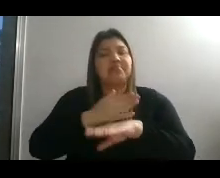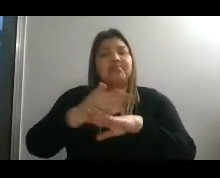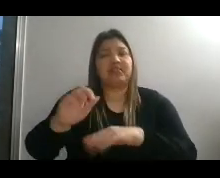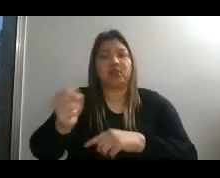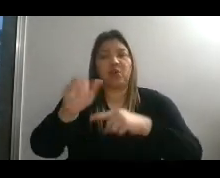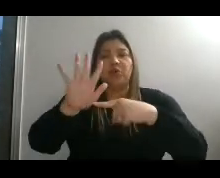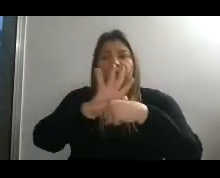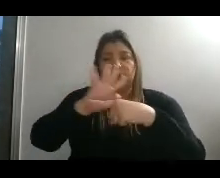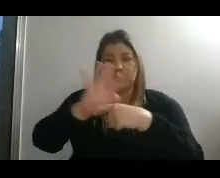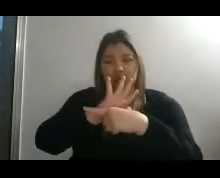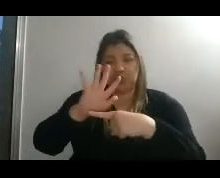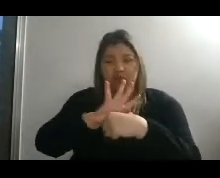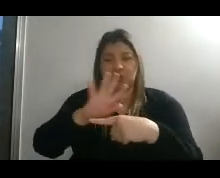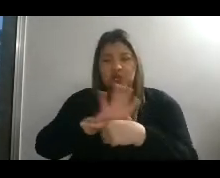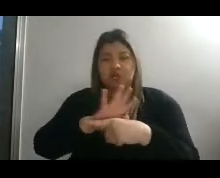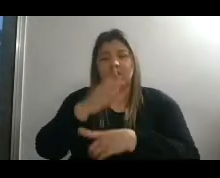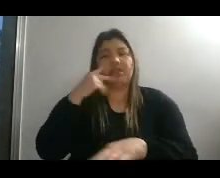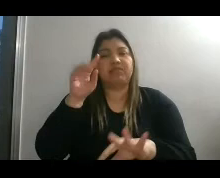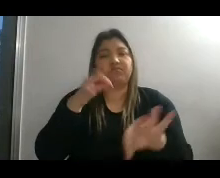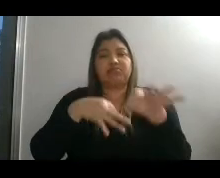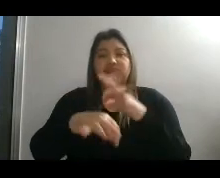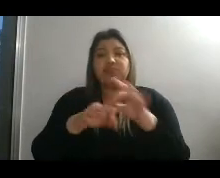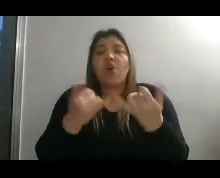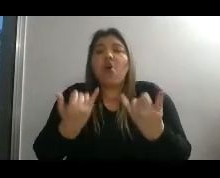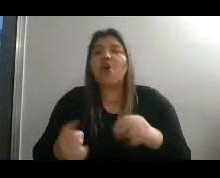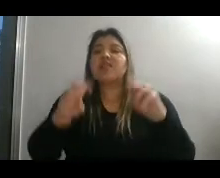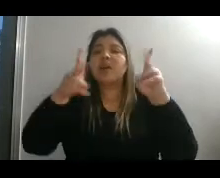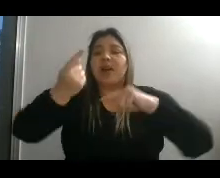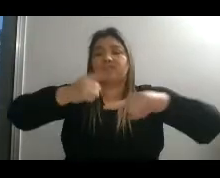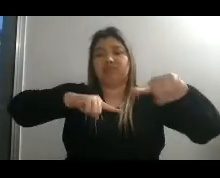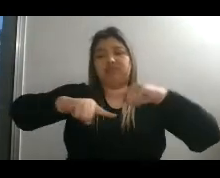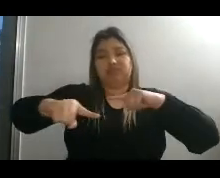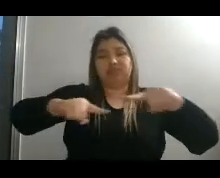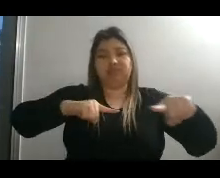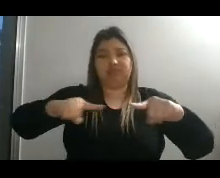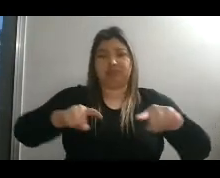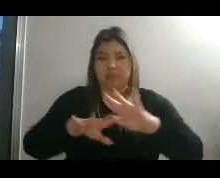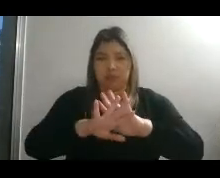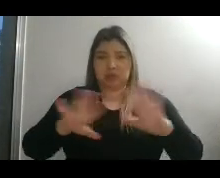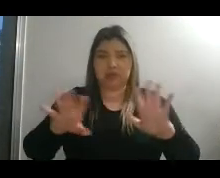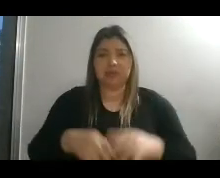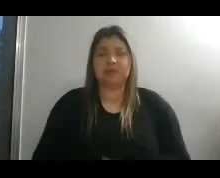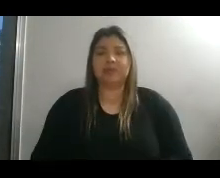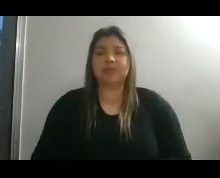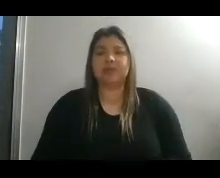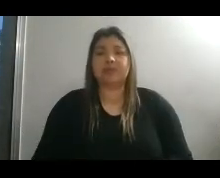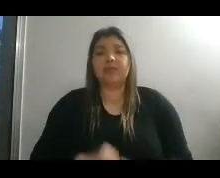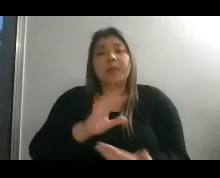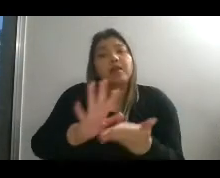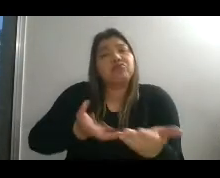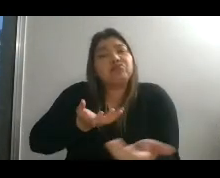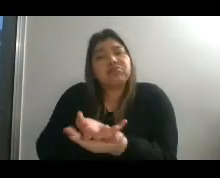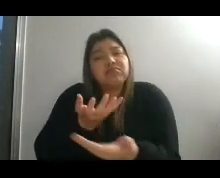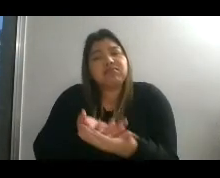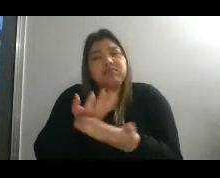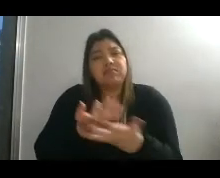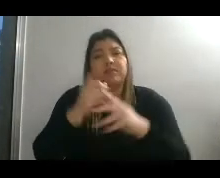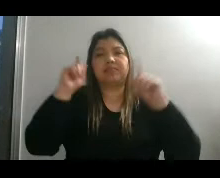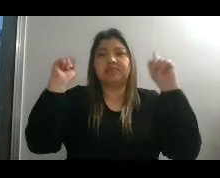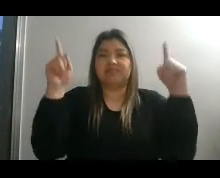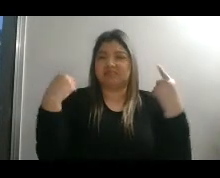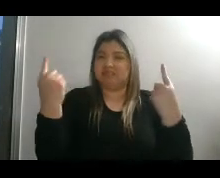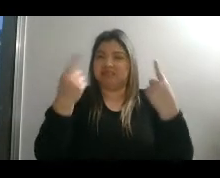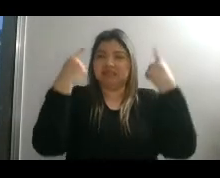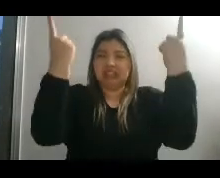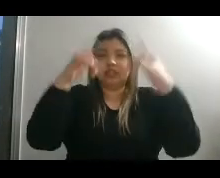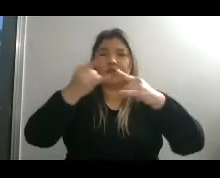a revisar algunos temas administrativos asociados. Entonces, dentro de las recomendaciones generales para la mascarilla